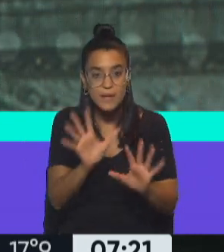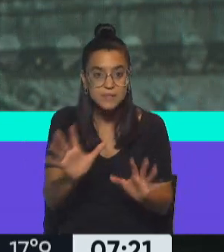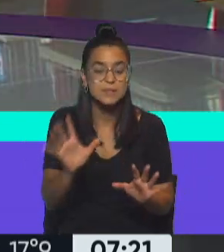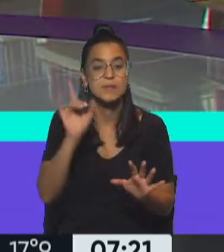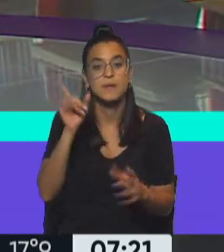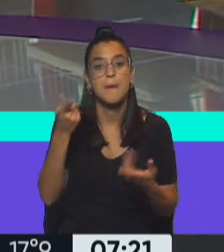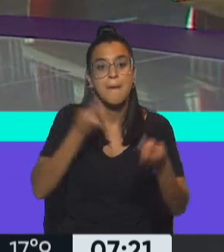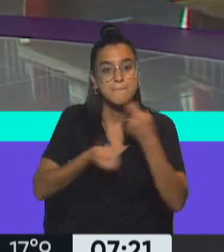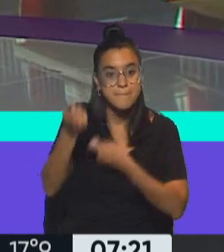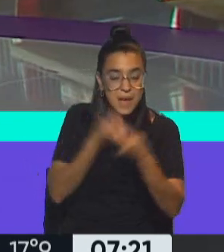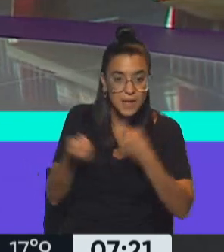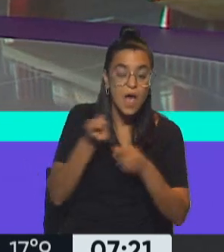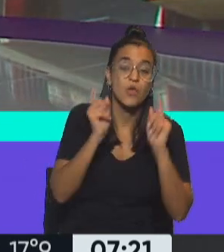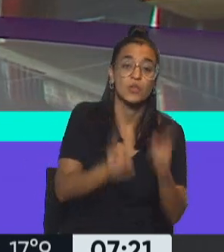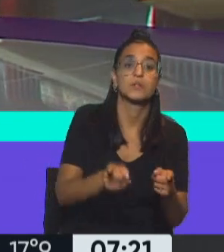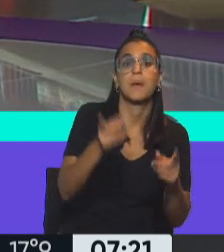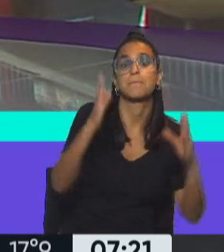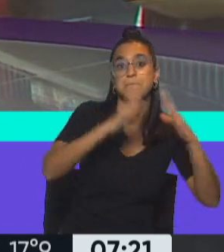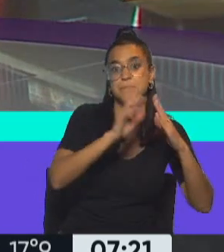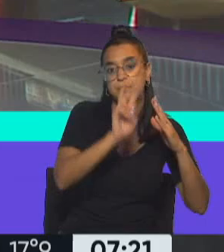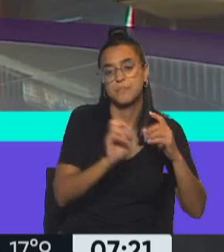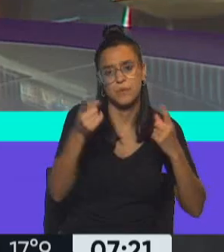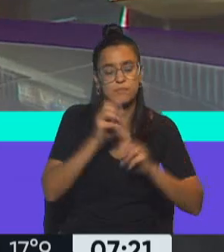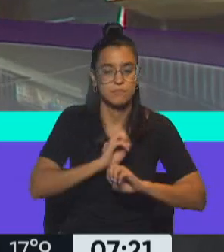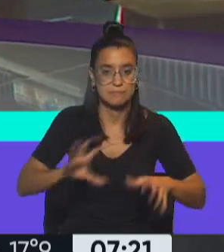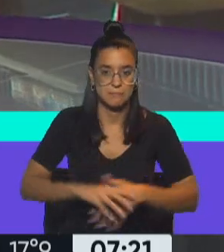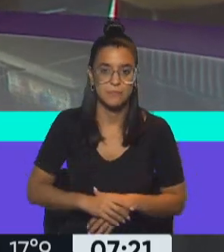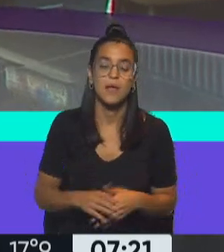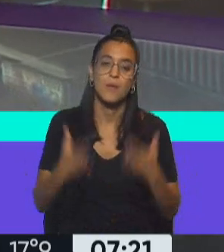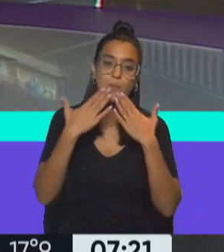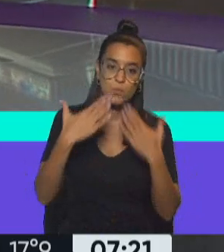traería al mercado y a los inquilinos sería muy perjudicial. Flor, muchísimas gracias. Más